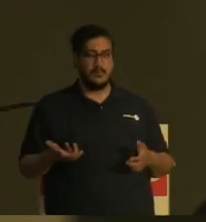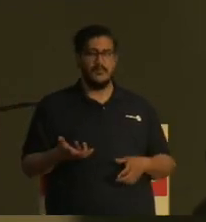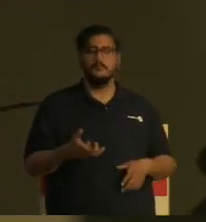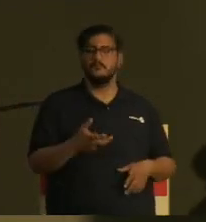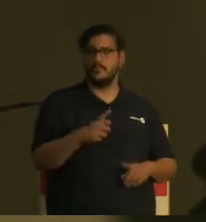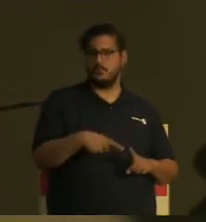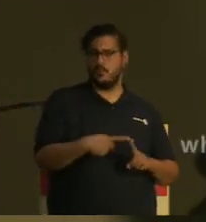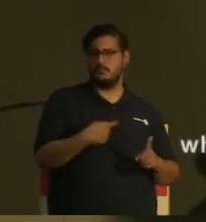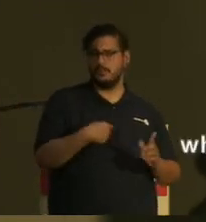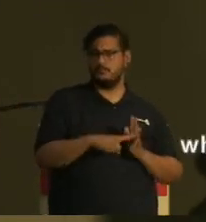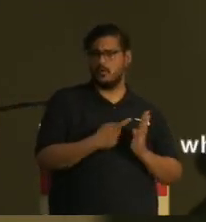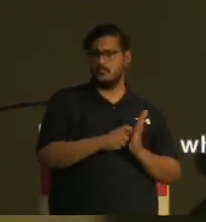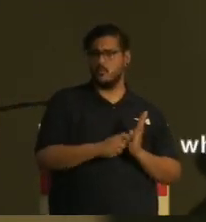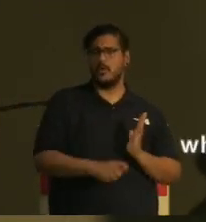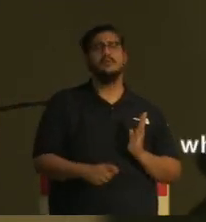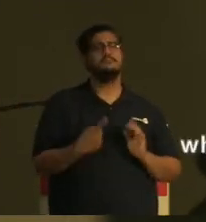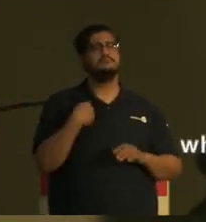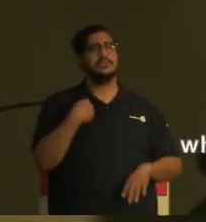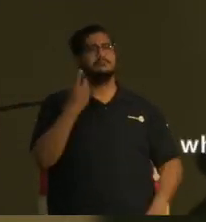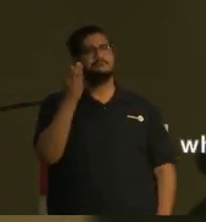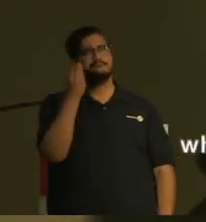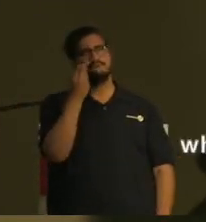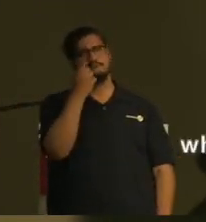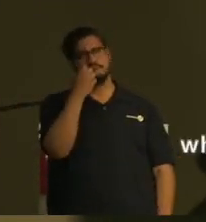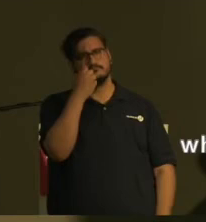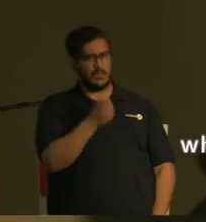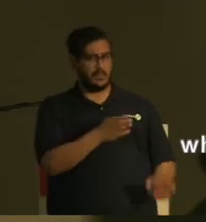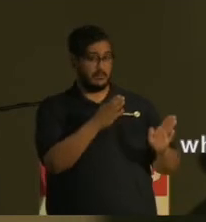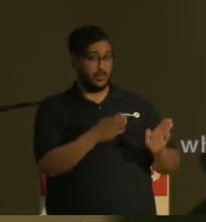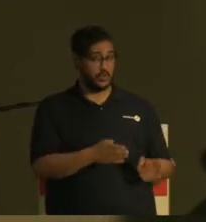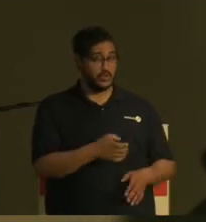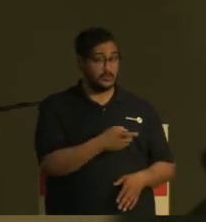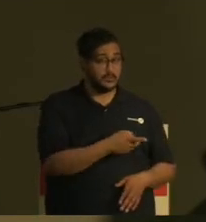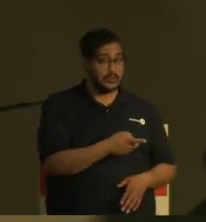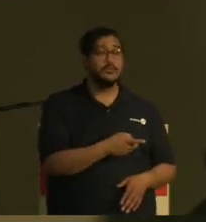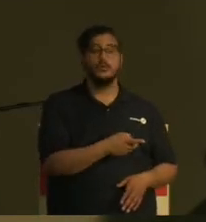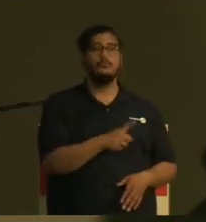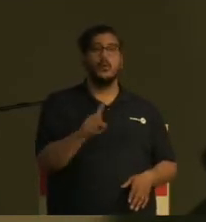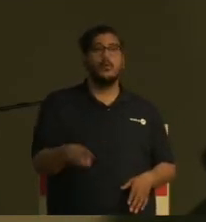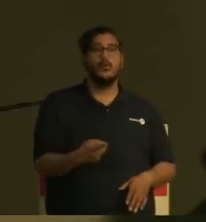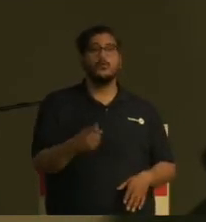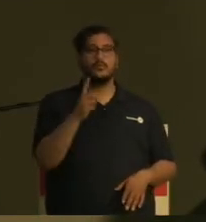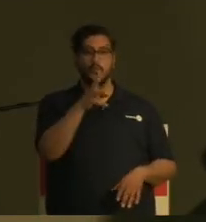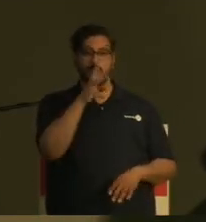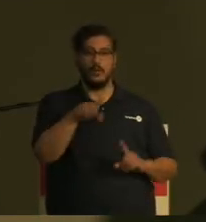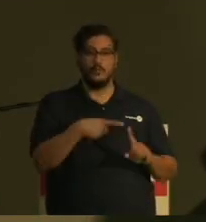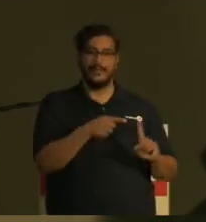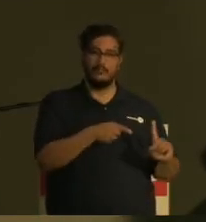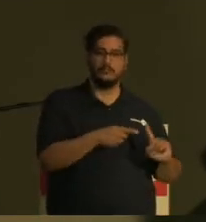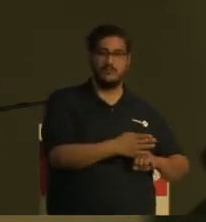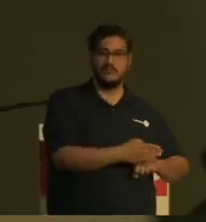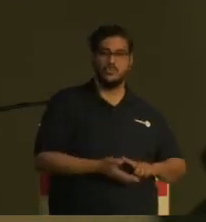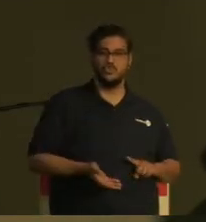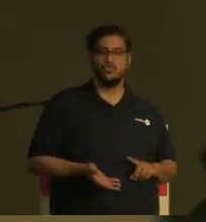empezaba a escribirlo, yo pensaba que el personaje, el que la voz narrativa, solamente hablara de los peces y